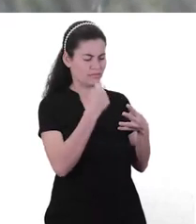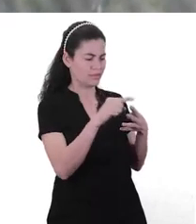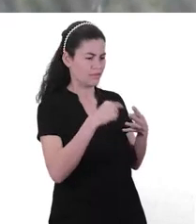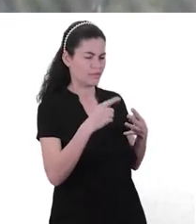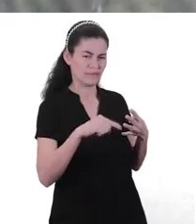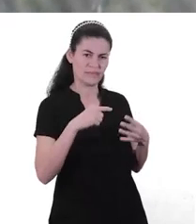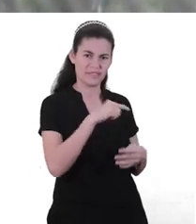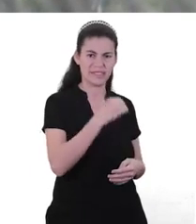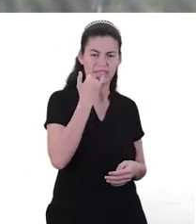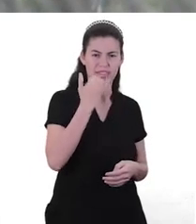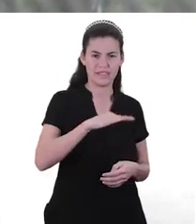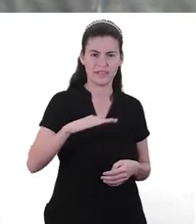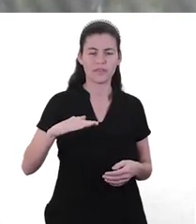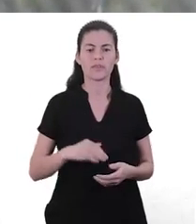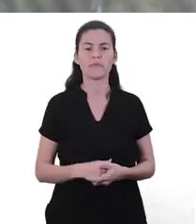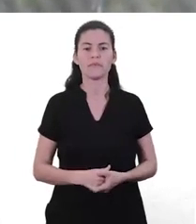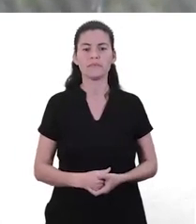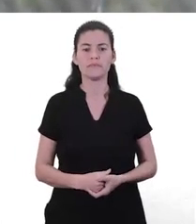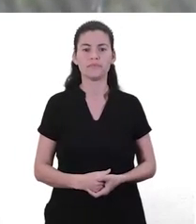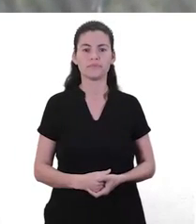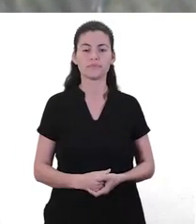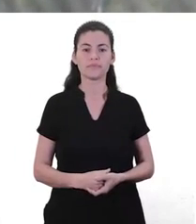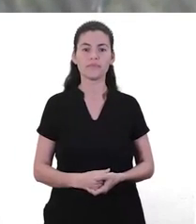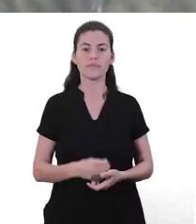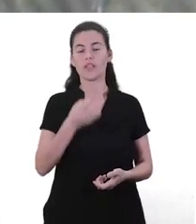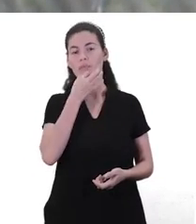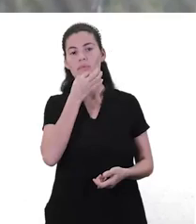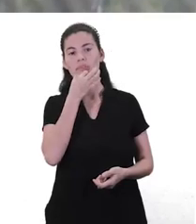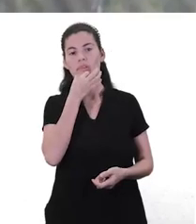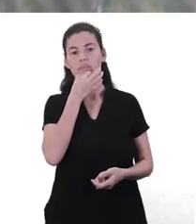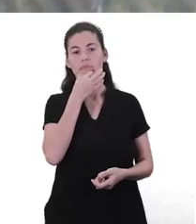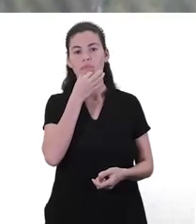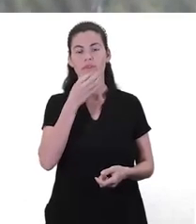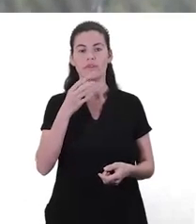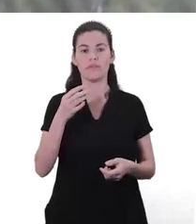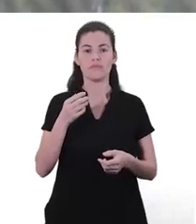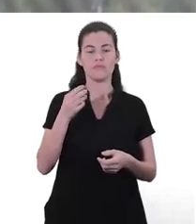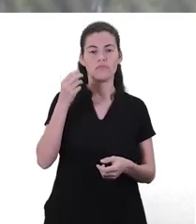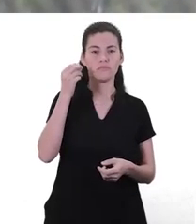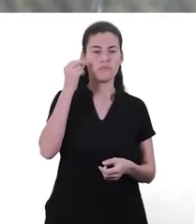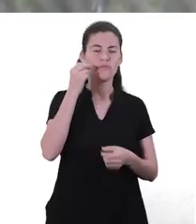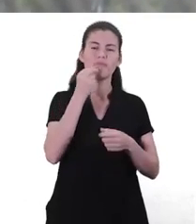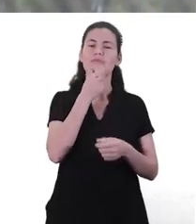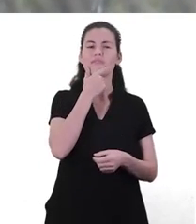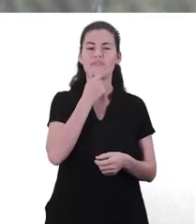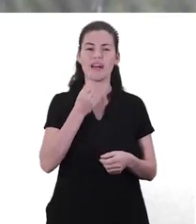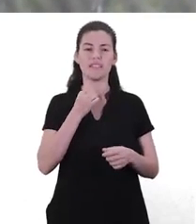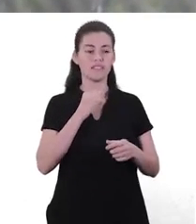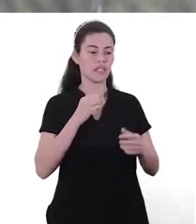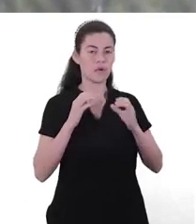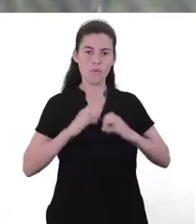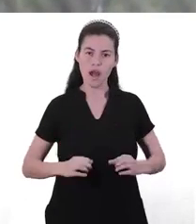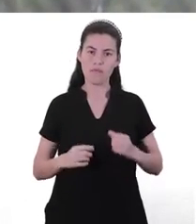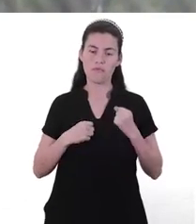que podemos ir viendo. No sé, es muy bueno, él tiene mucha habilidad verbal, pero tiene un lenguaje corporal